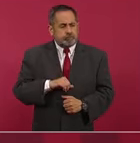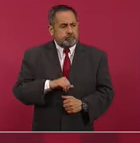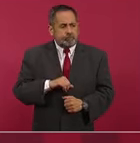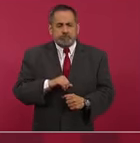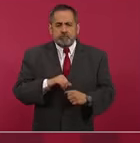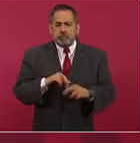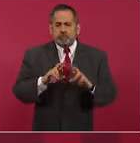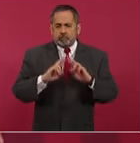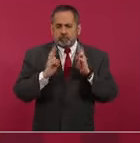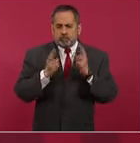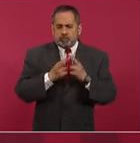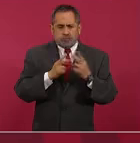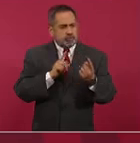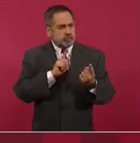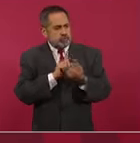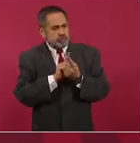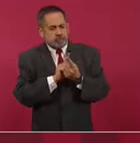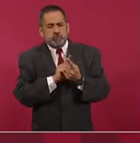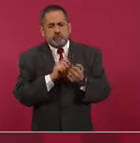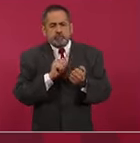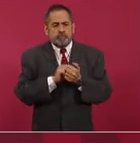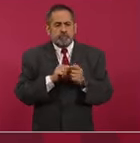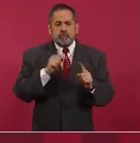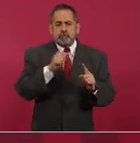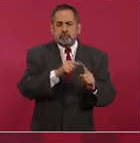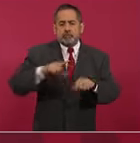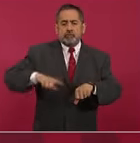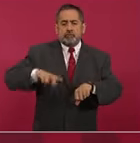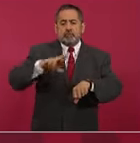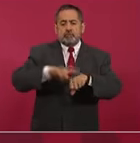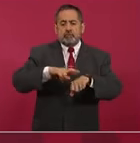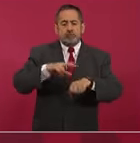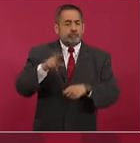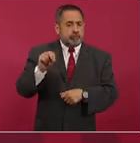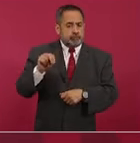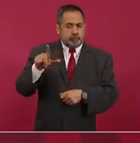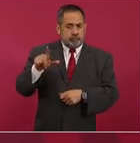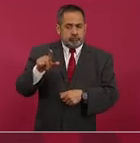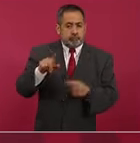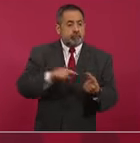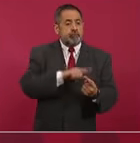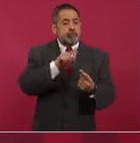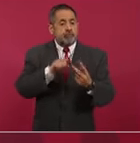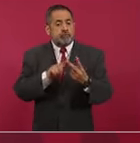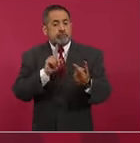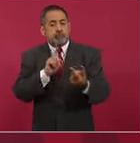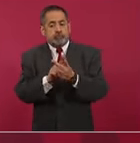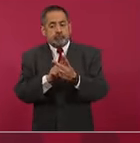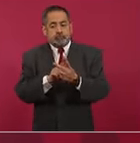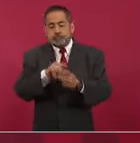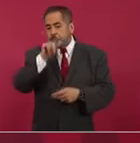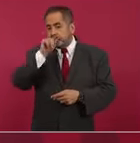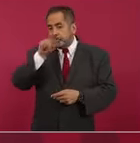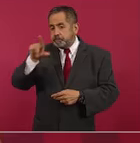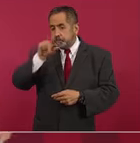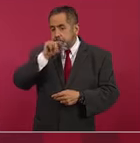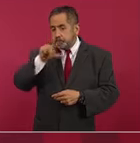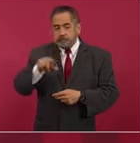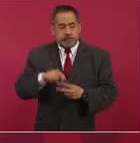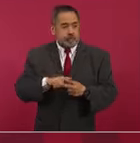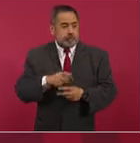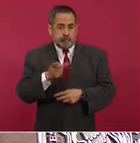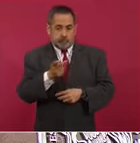reunión, vamos a encontrarnos con el gobernador de Nuevo León y el gobernador de Jalisco. Y en